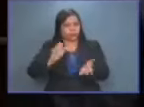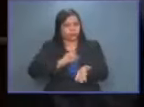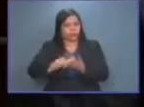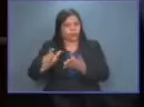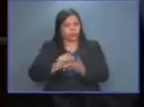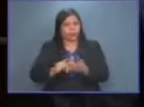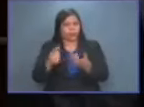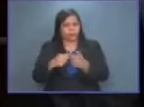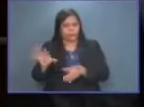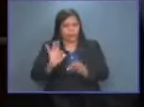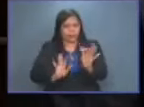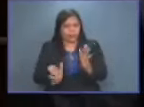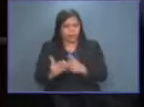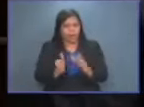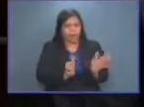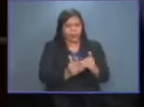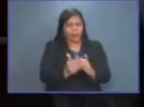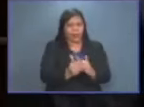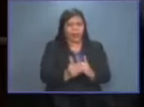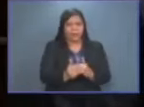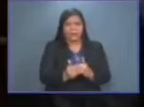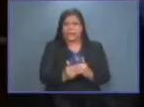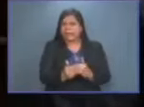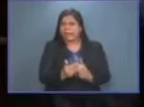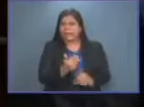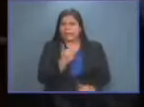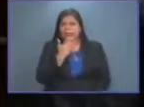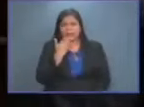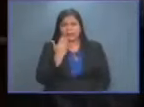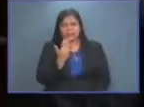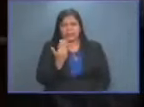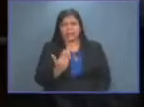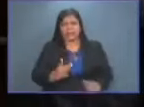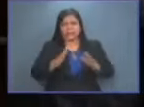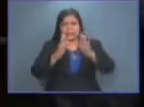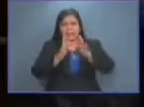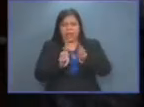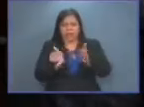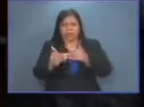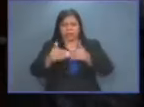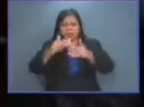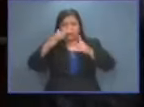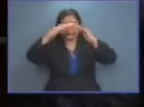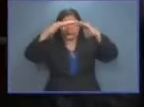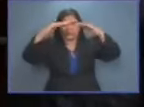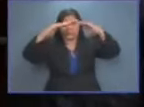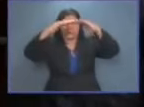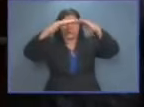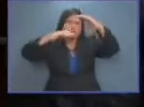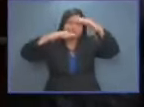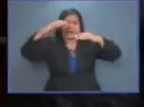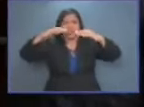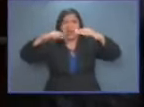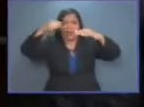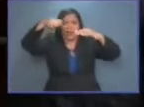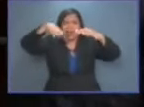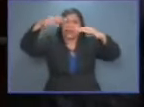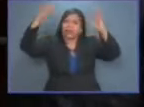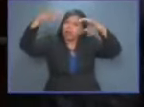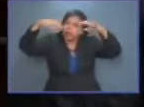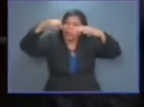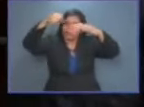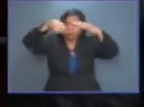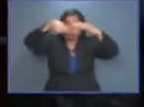pero bien aulas y que los techos estaban completamente arruinados los niños se mojaban